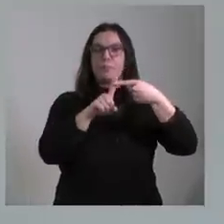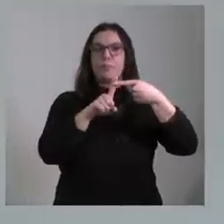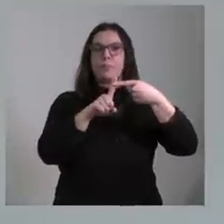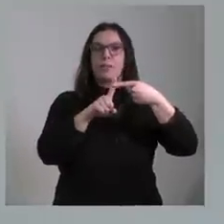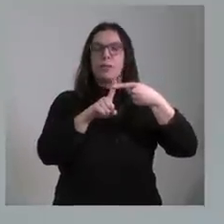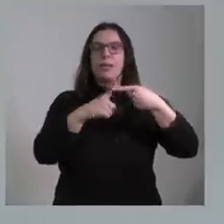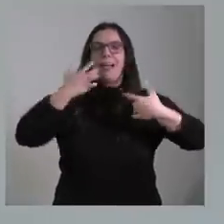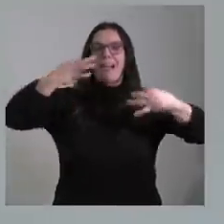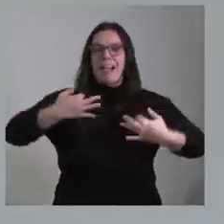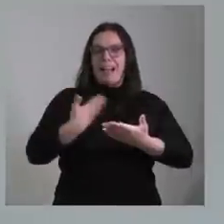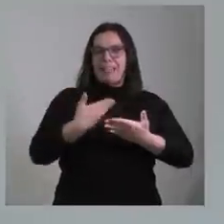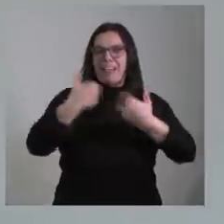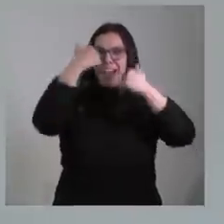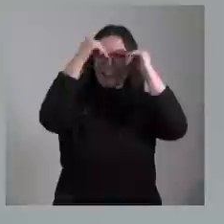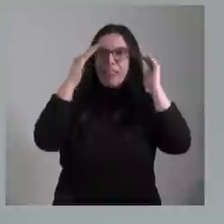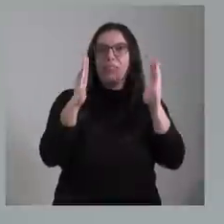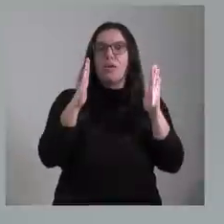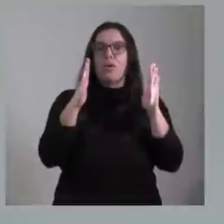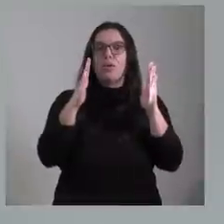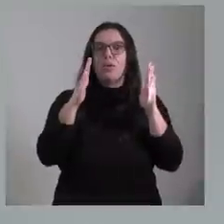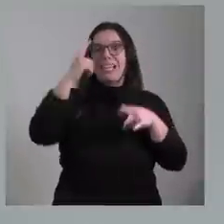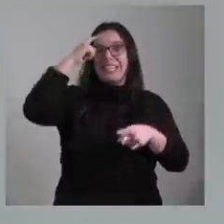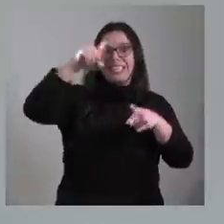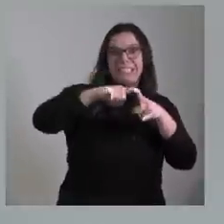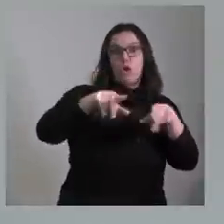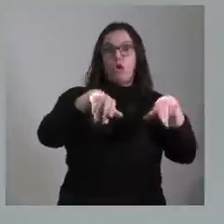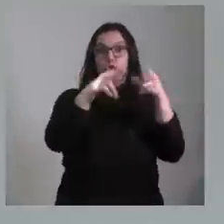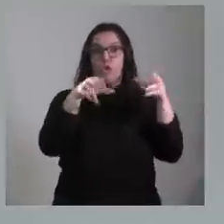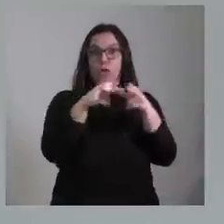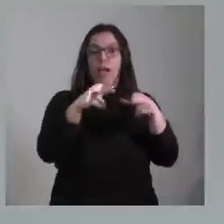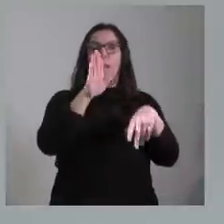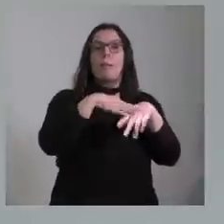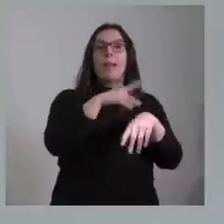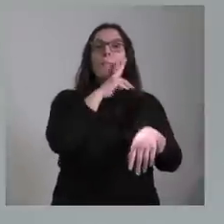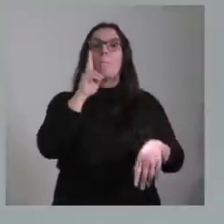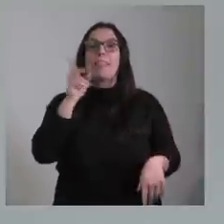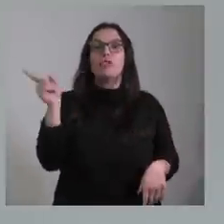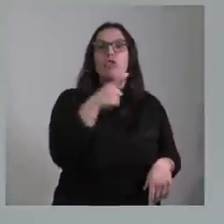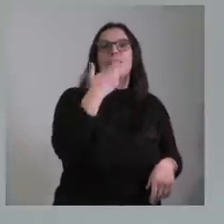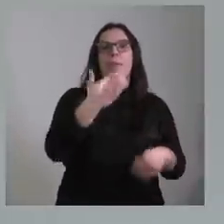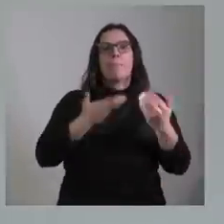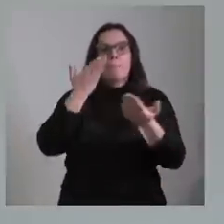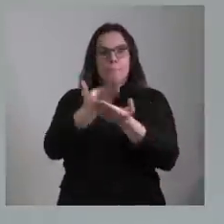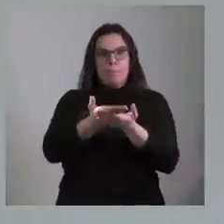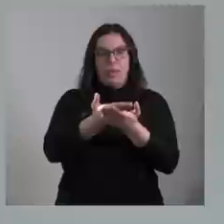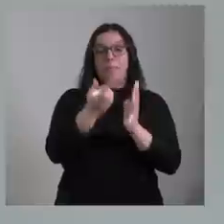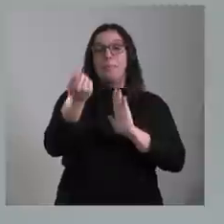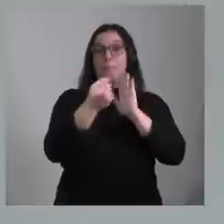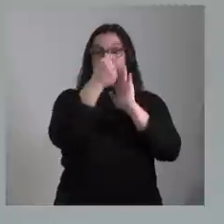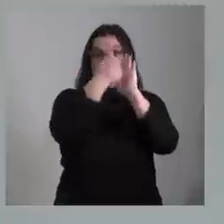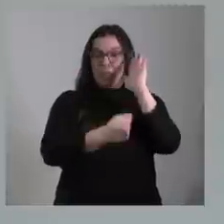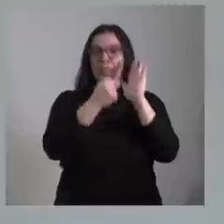a garantizar la atención psicosocial a todas las madres que así lo requieran esta medida por supuesto